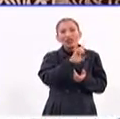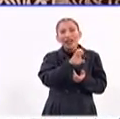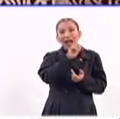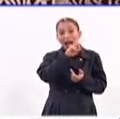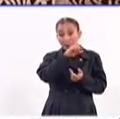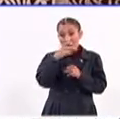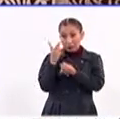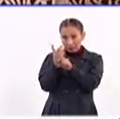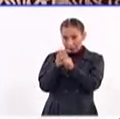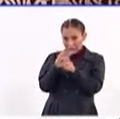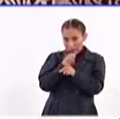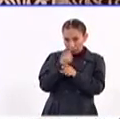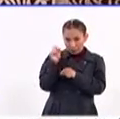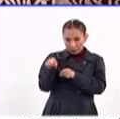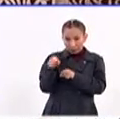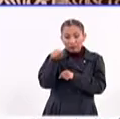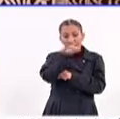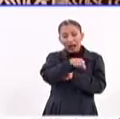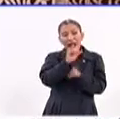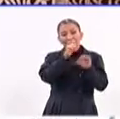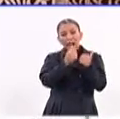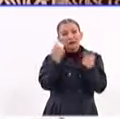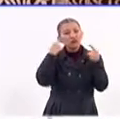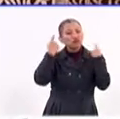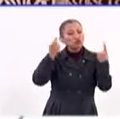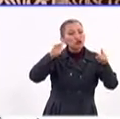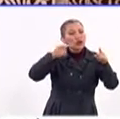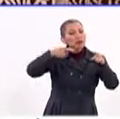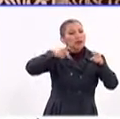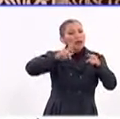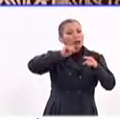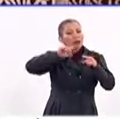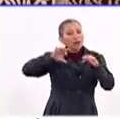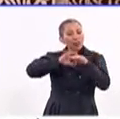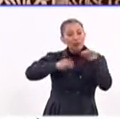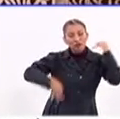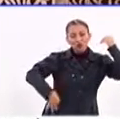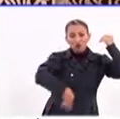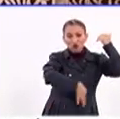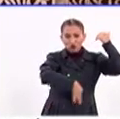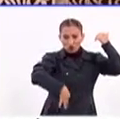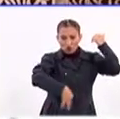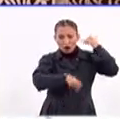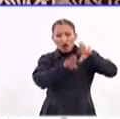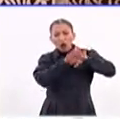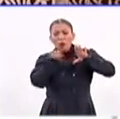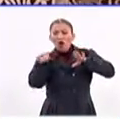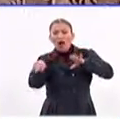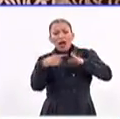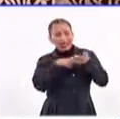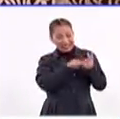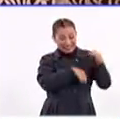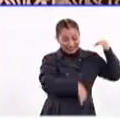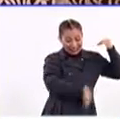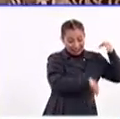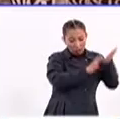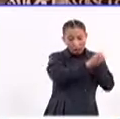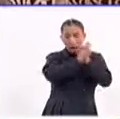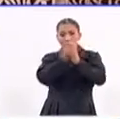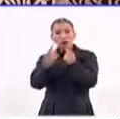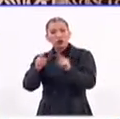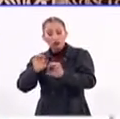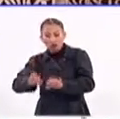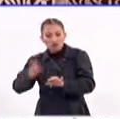va a ser uno de nuestros invitados? Él es artista sonoro, pero es chelista. ¿Cómo llegó desde el cello a la